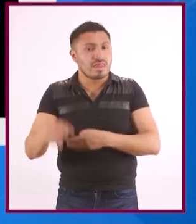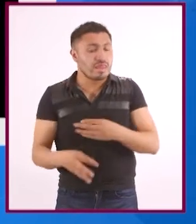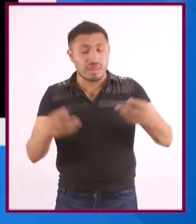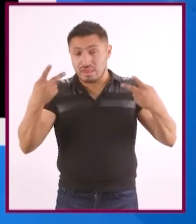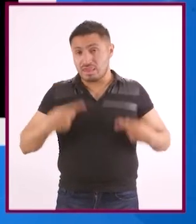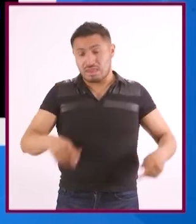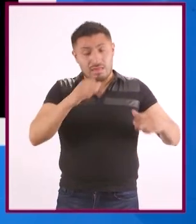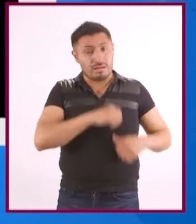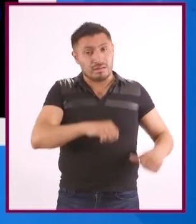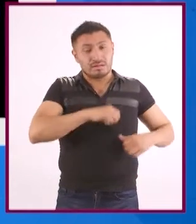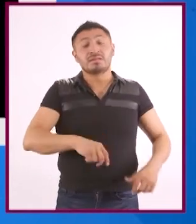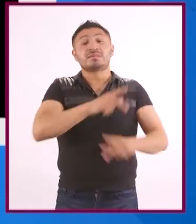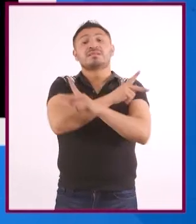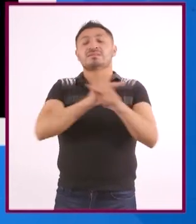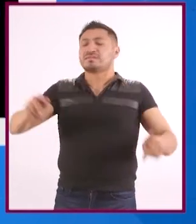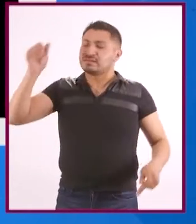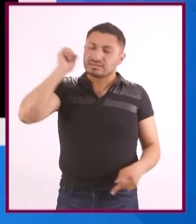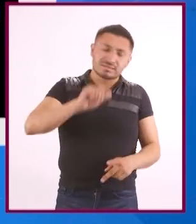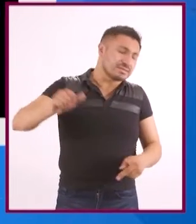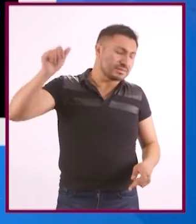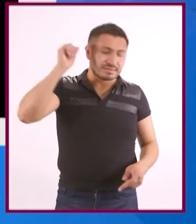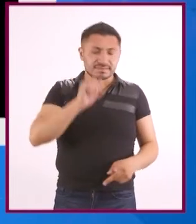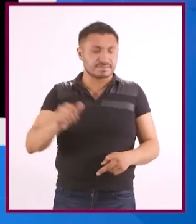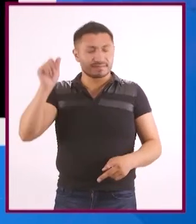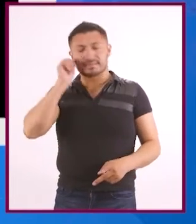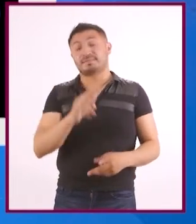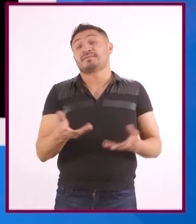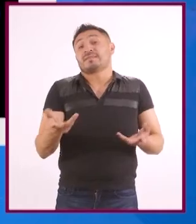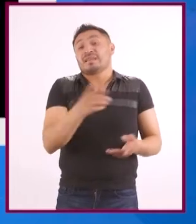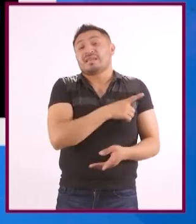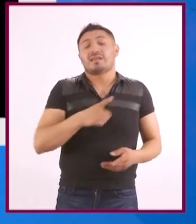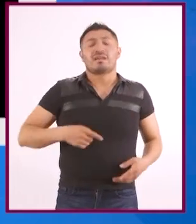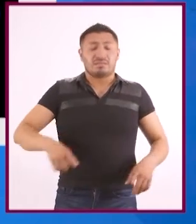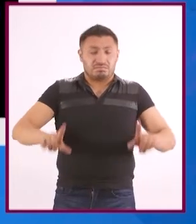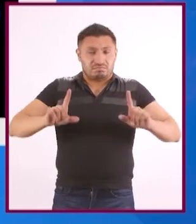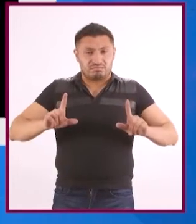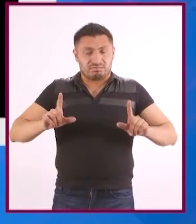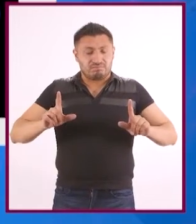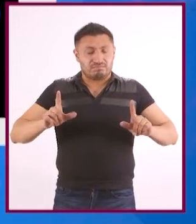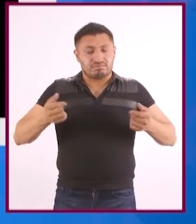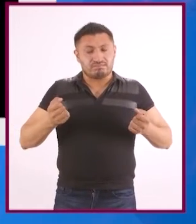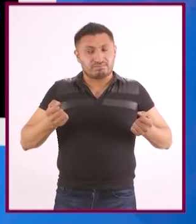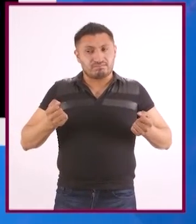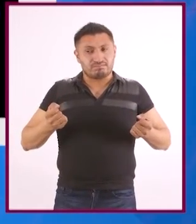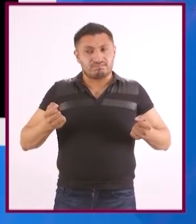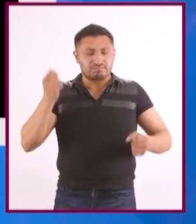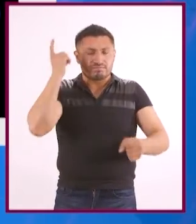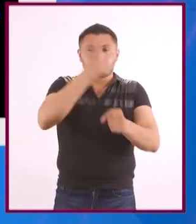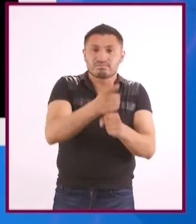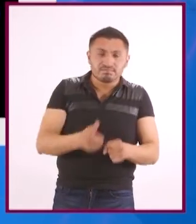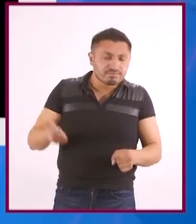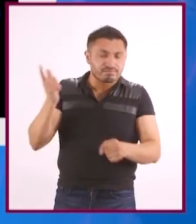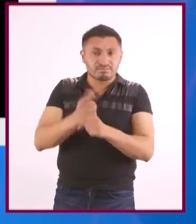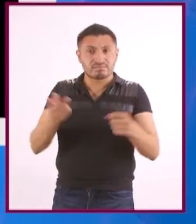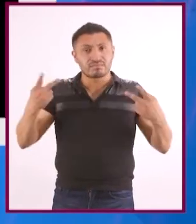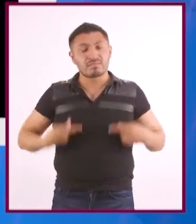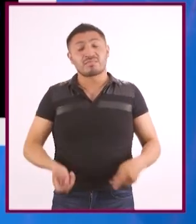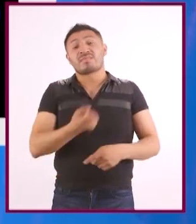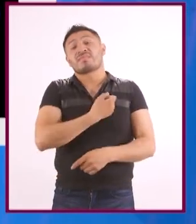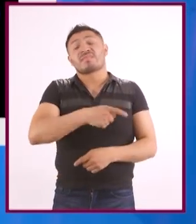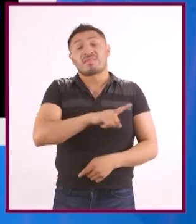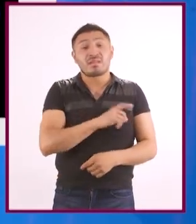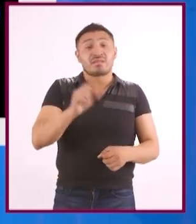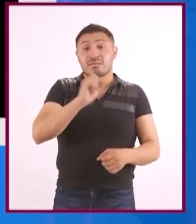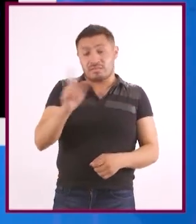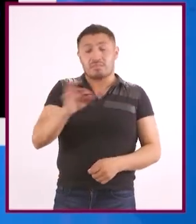las autoridades públicas siempre tienen que tener identificados algunos profesionales de la salud que sí pueden